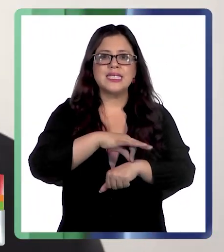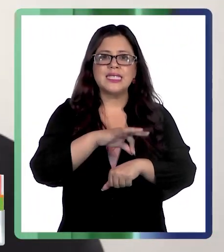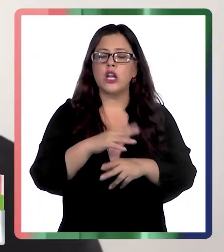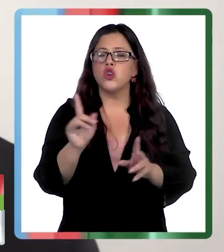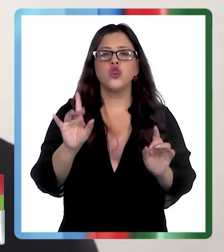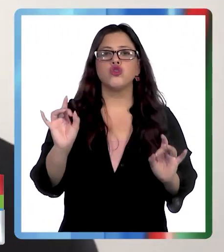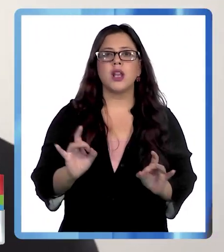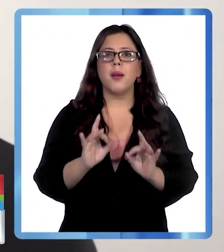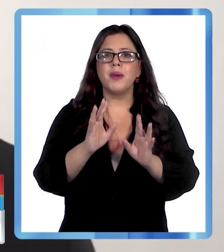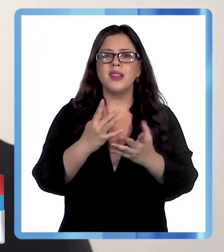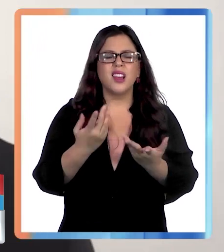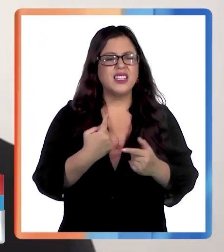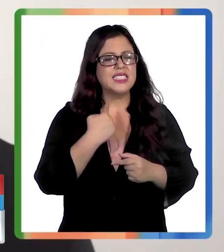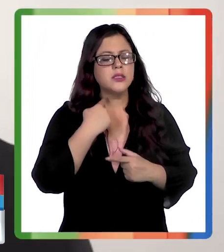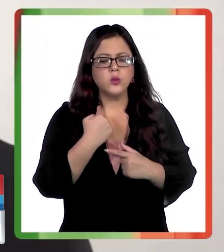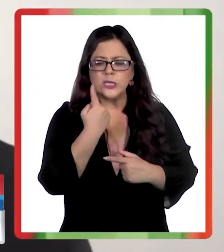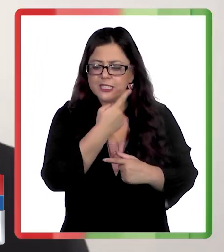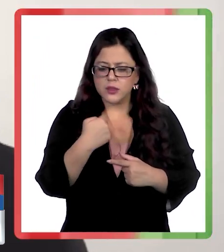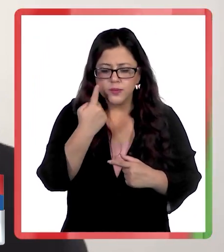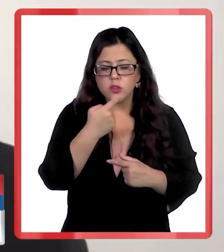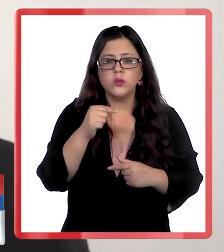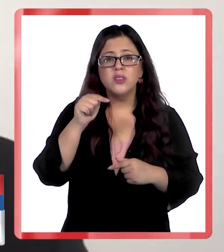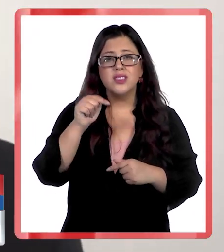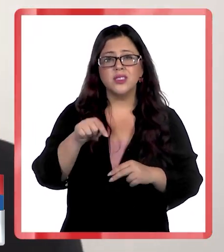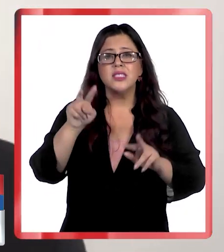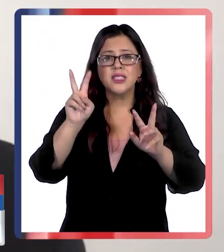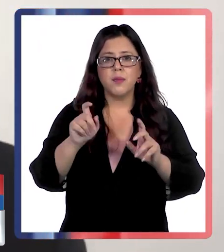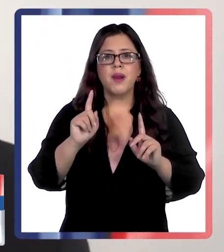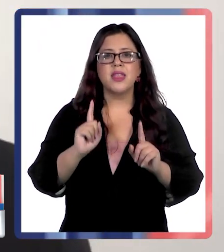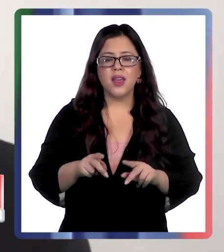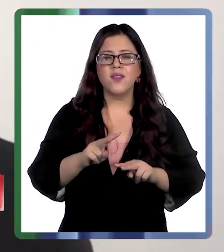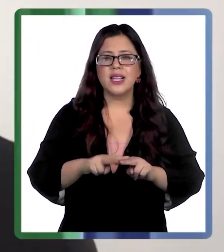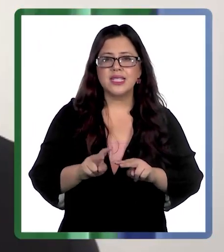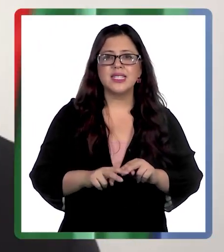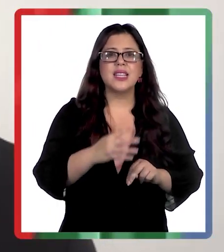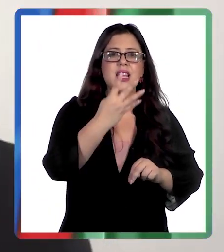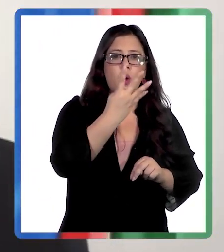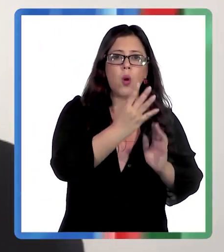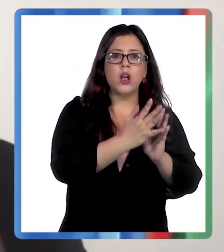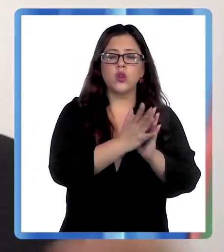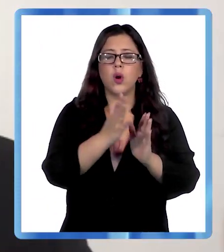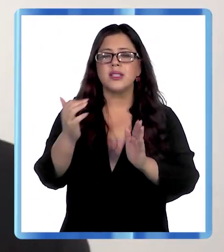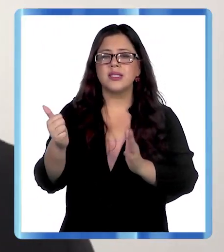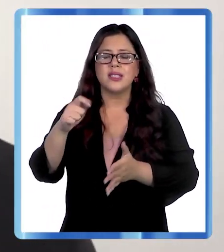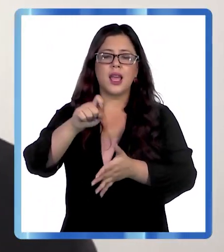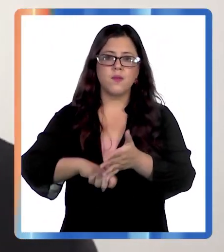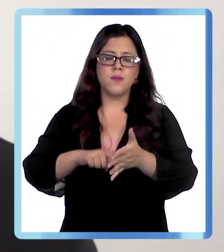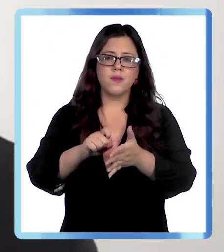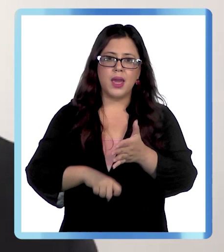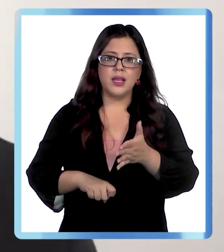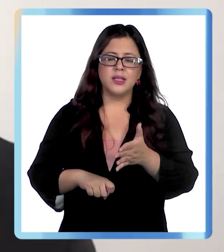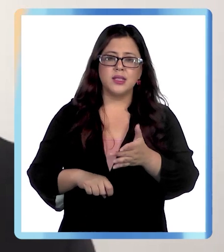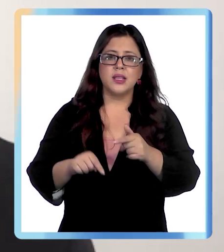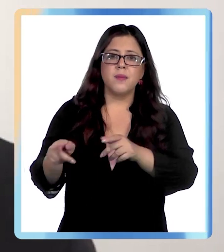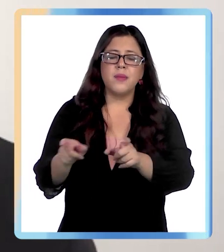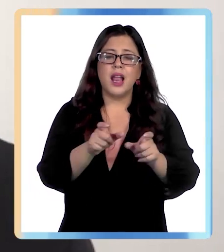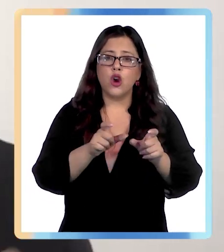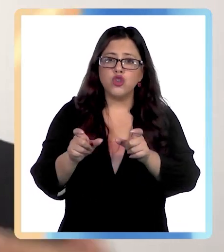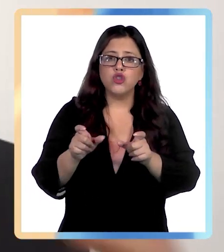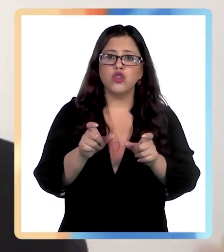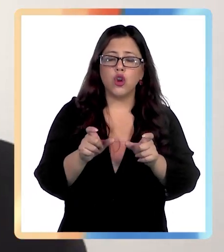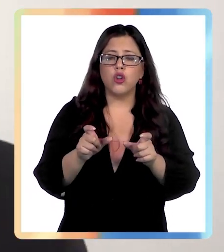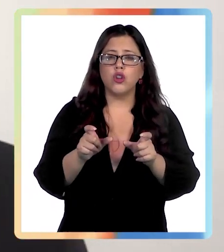sano no vayamos cuando nos pasa algo y esa mantención Debería ser entre 4 y 6 meses ya